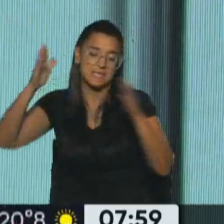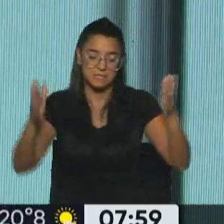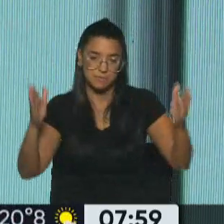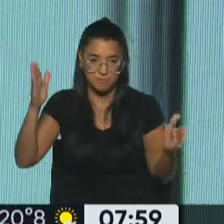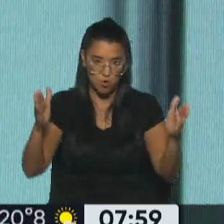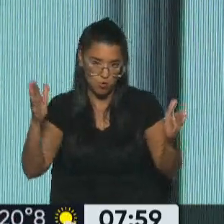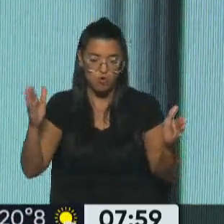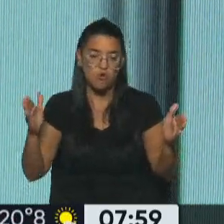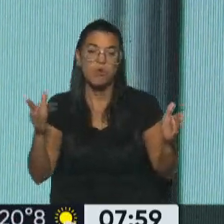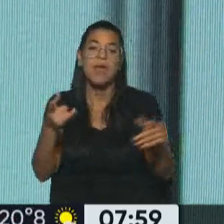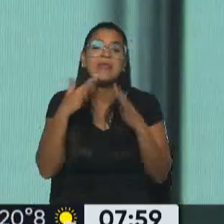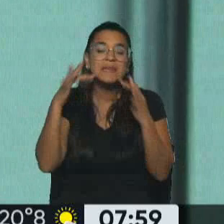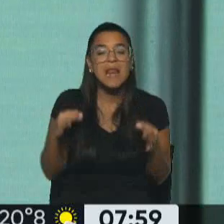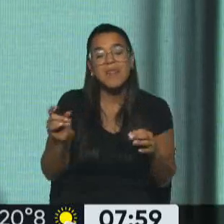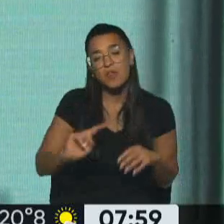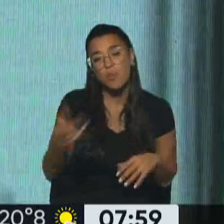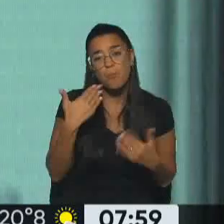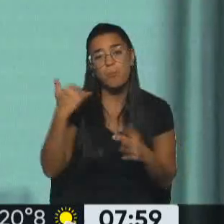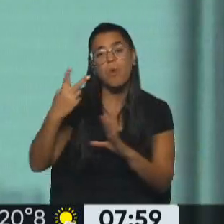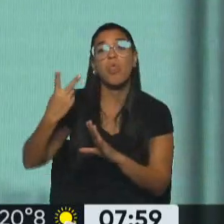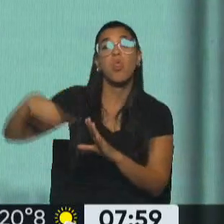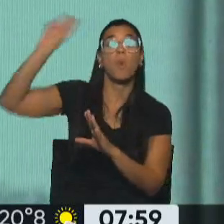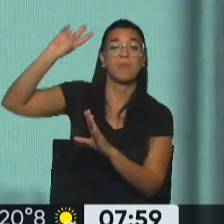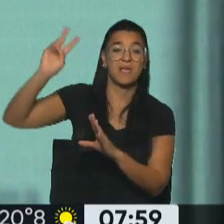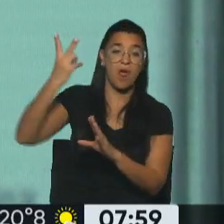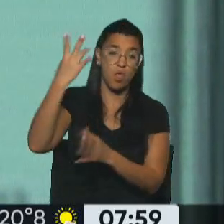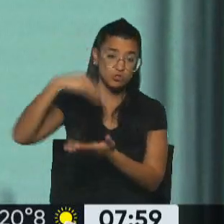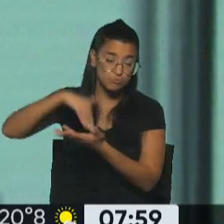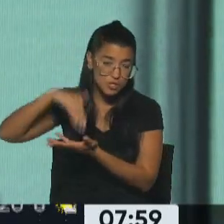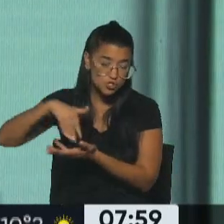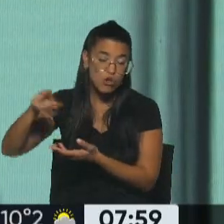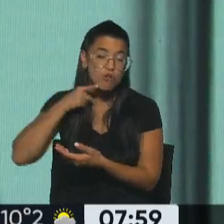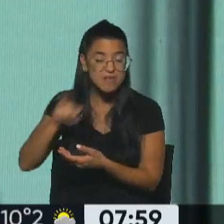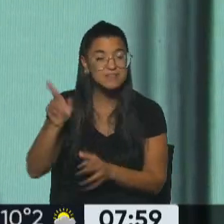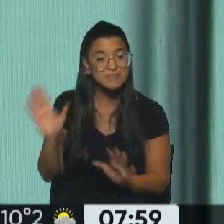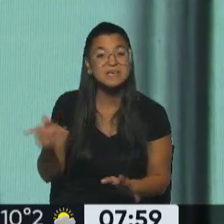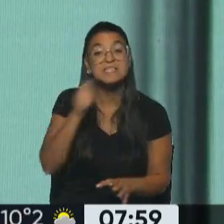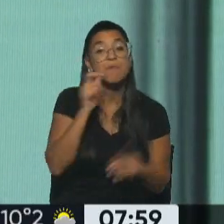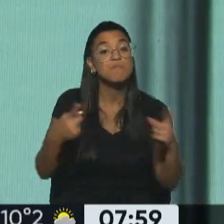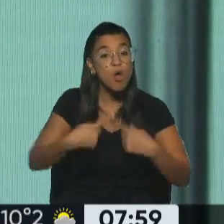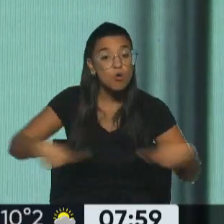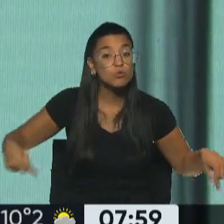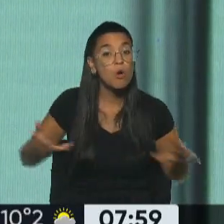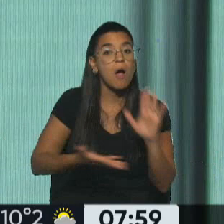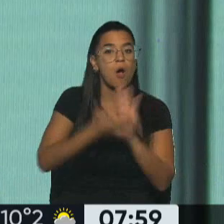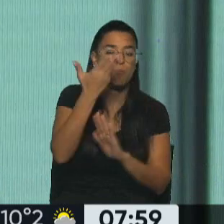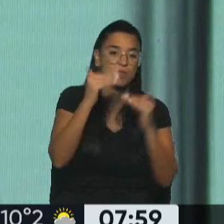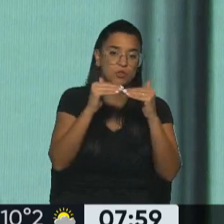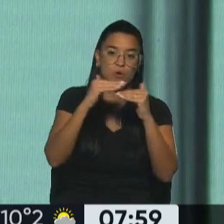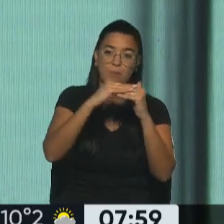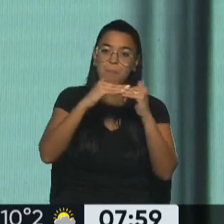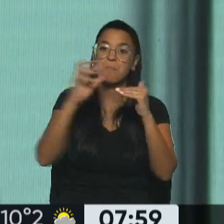como monto máximo, que en realidad no, porque se puede llegar a duplicar en caso de que efectivamente los productos tengan un aumento superior